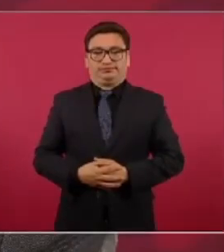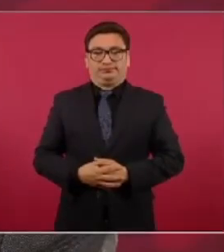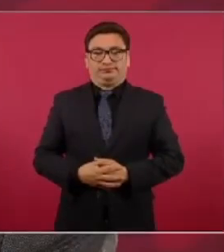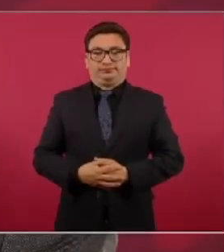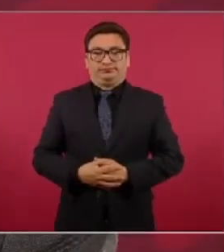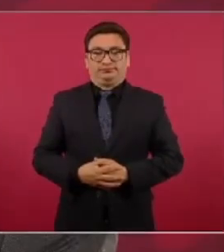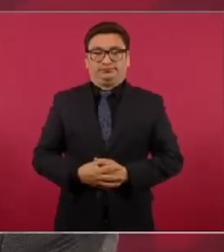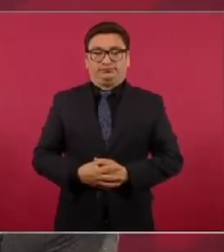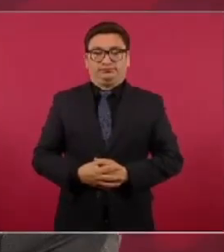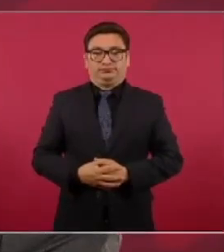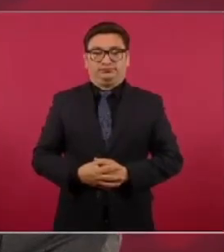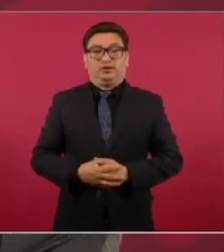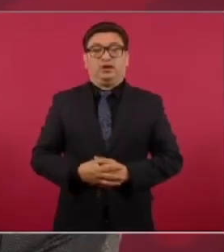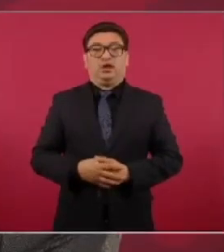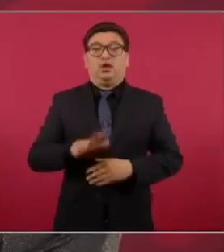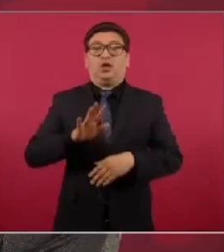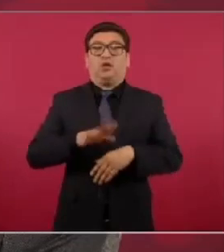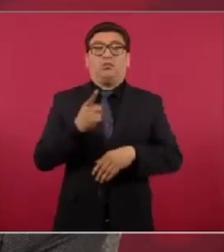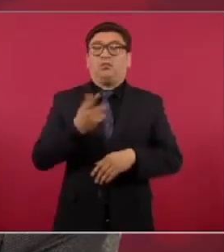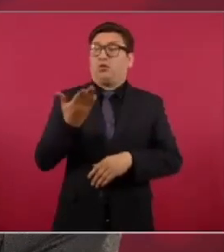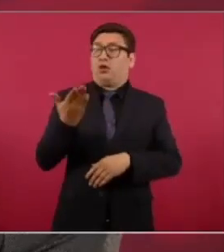que se fue arraigando